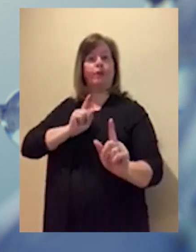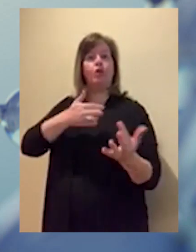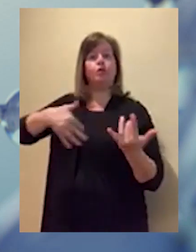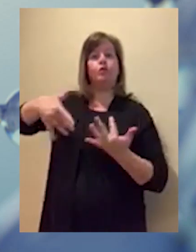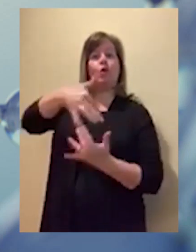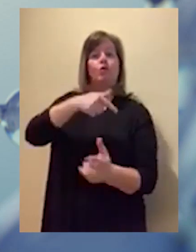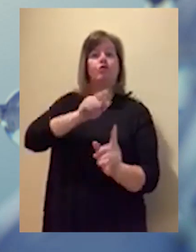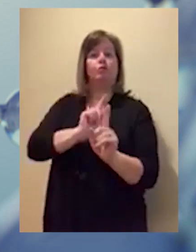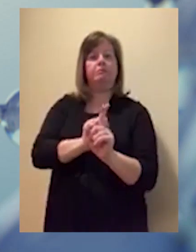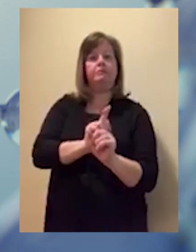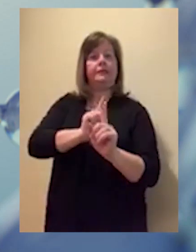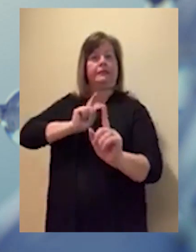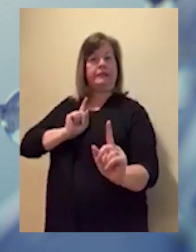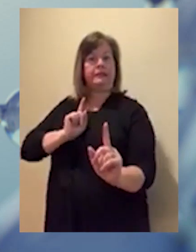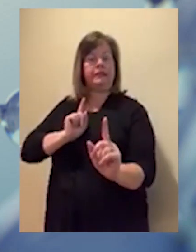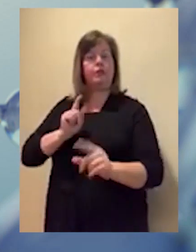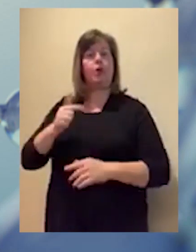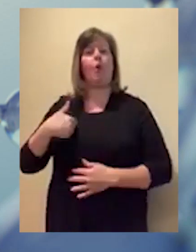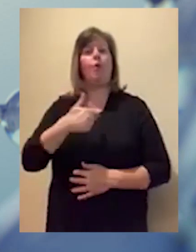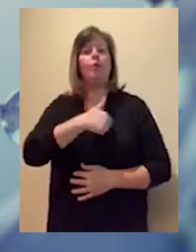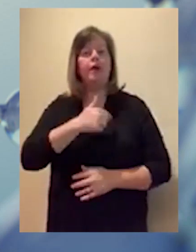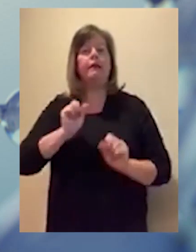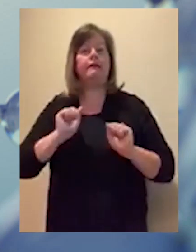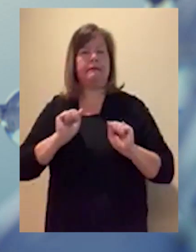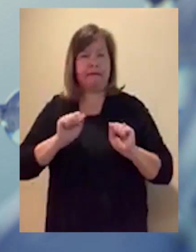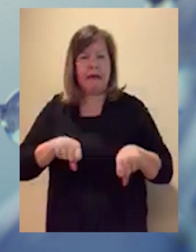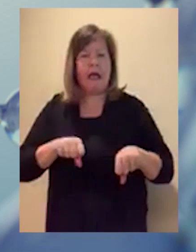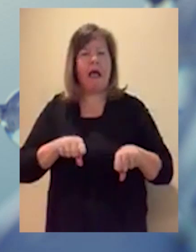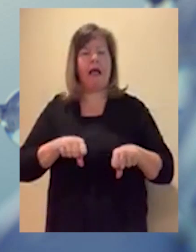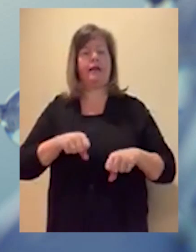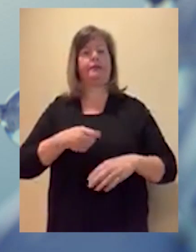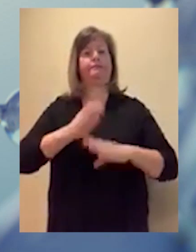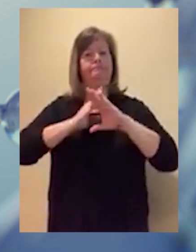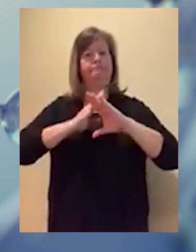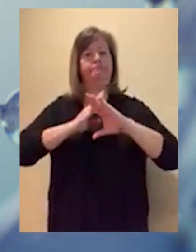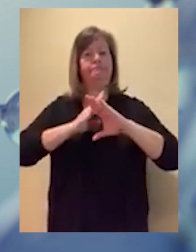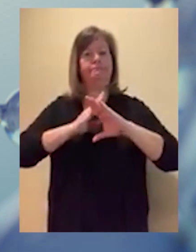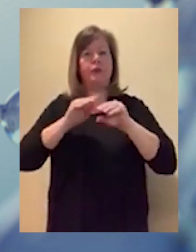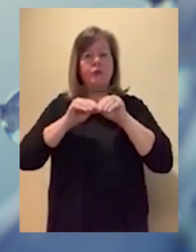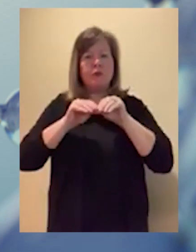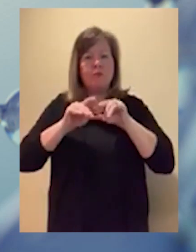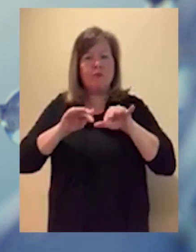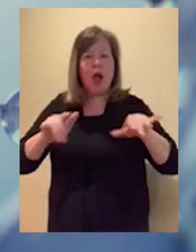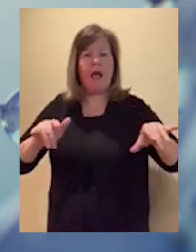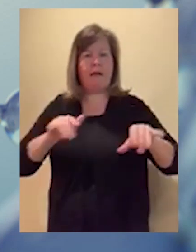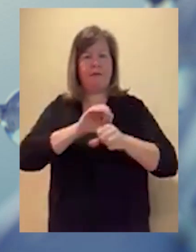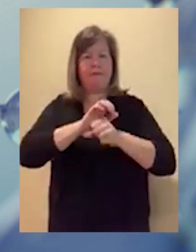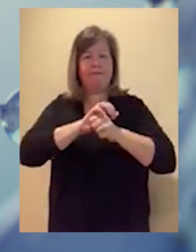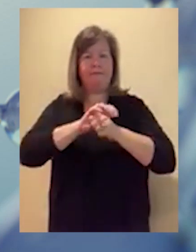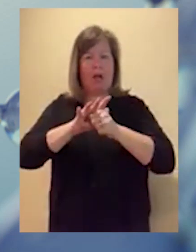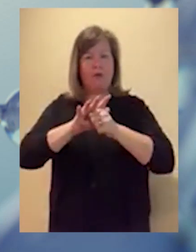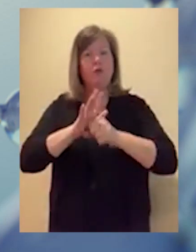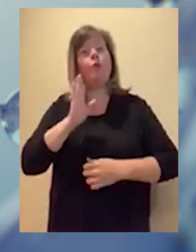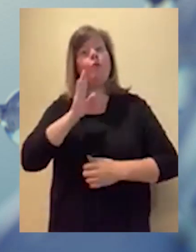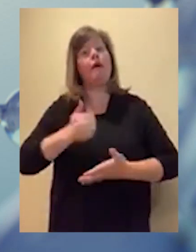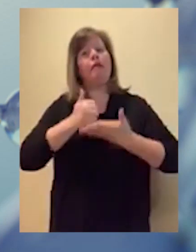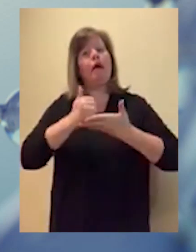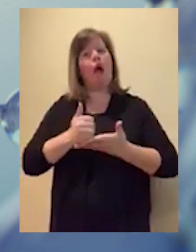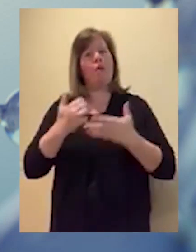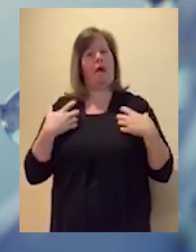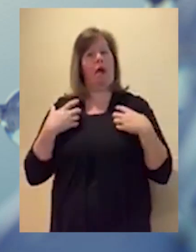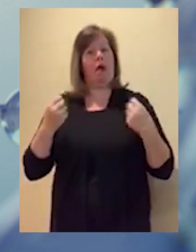dificultar la propagación del virus, más saludables vamos a estar todos. Y el nombre del juego en este momento está